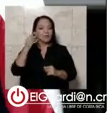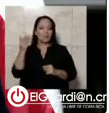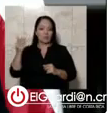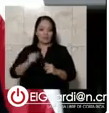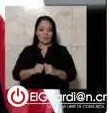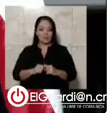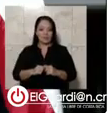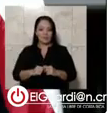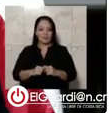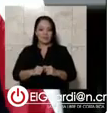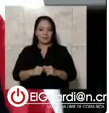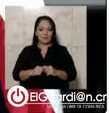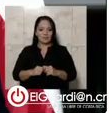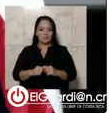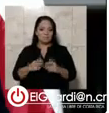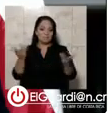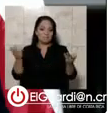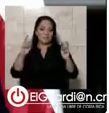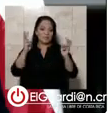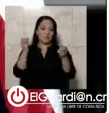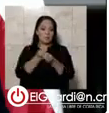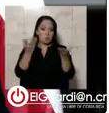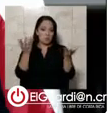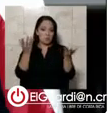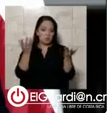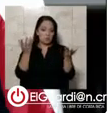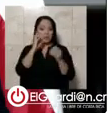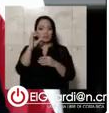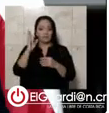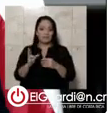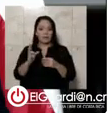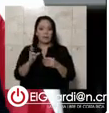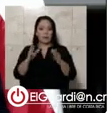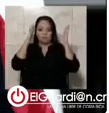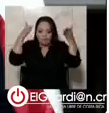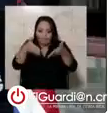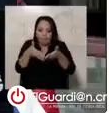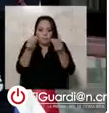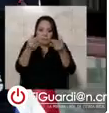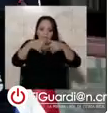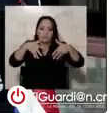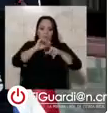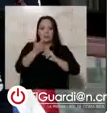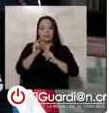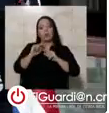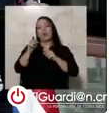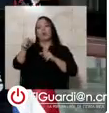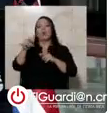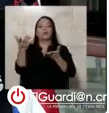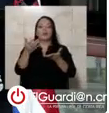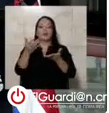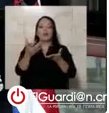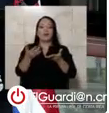cosas en la vida pública de Costa Rica que haya recibido tanta atención en redes sociales como ese resello.